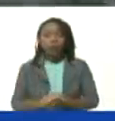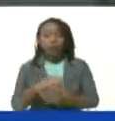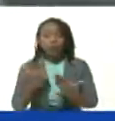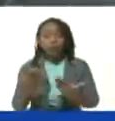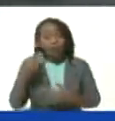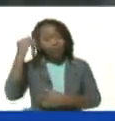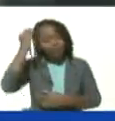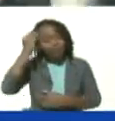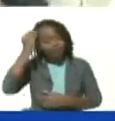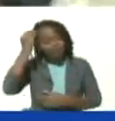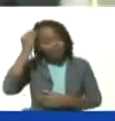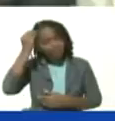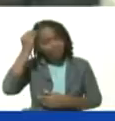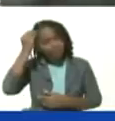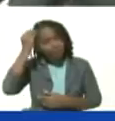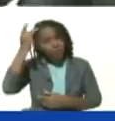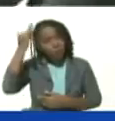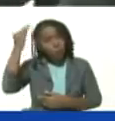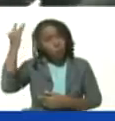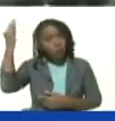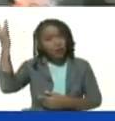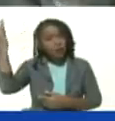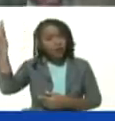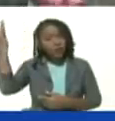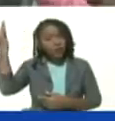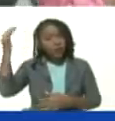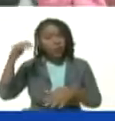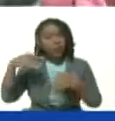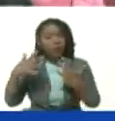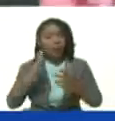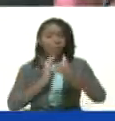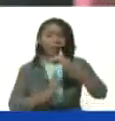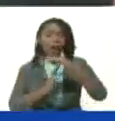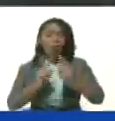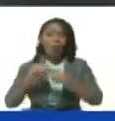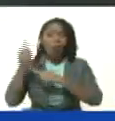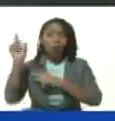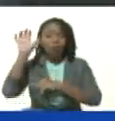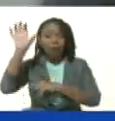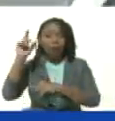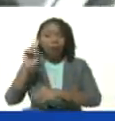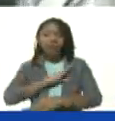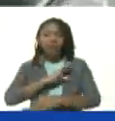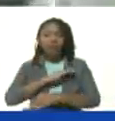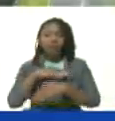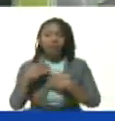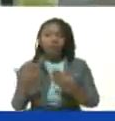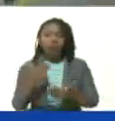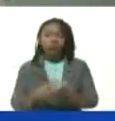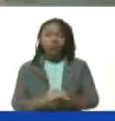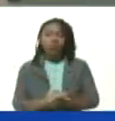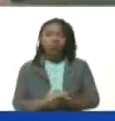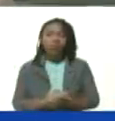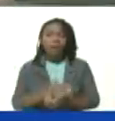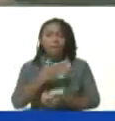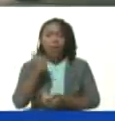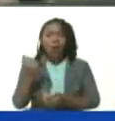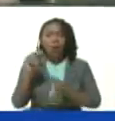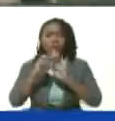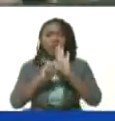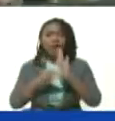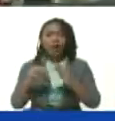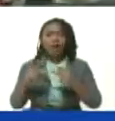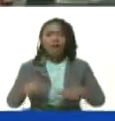creyeron en el sueño de emigrar a otro país para tener mejor nivel de